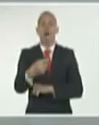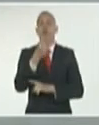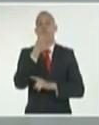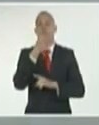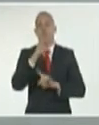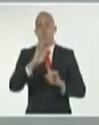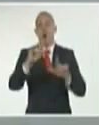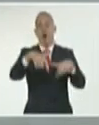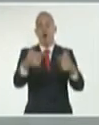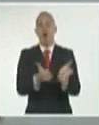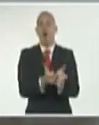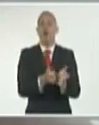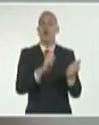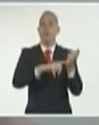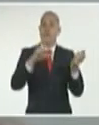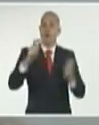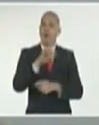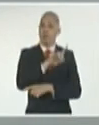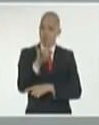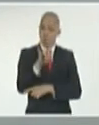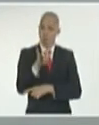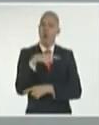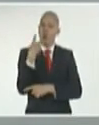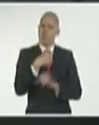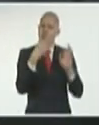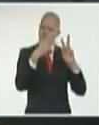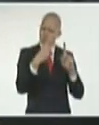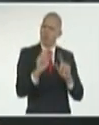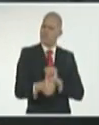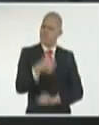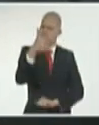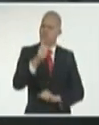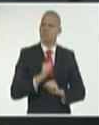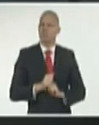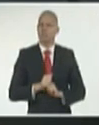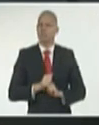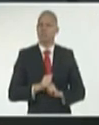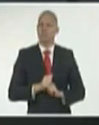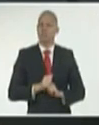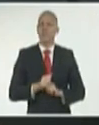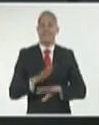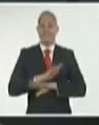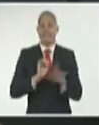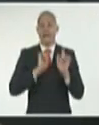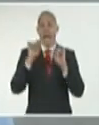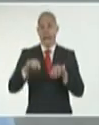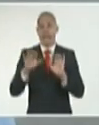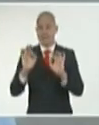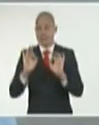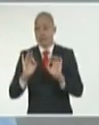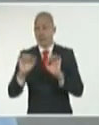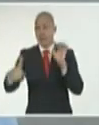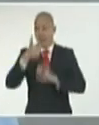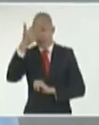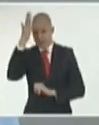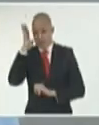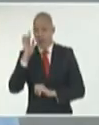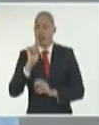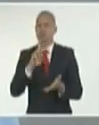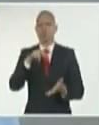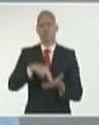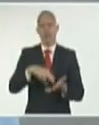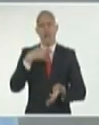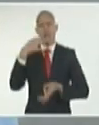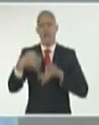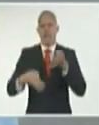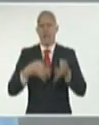resultados superiores a como llegamos al octavo. El primer secretario del Comité Central del Partido y presidente de la República de Cuba,